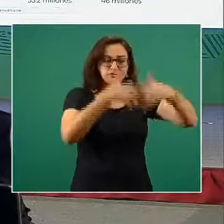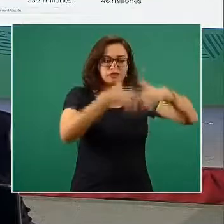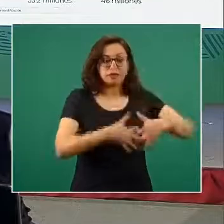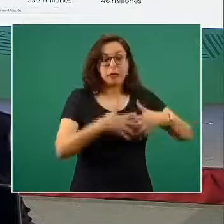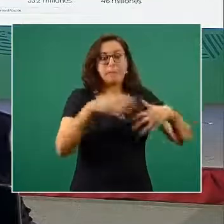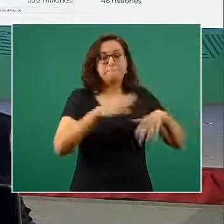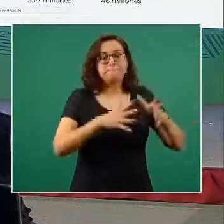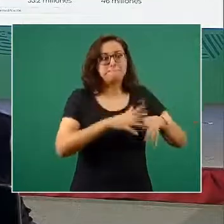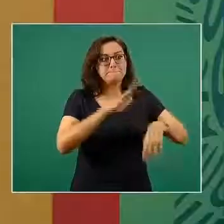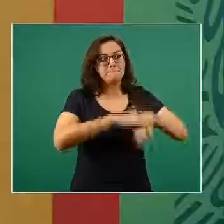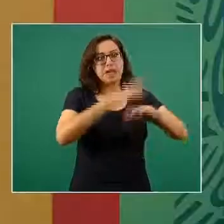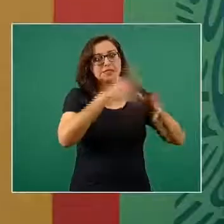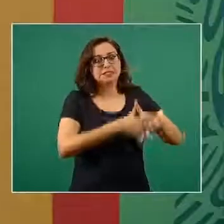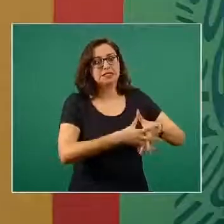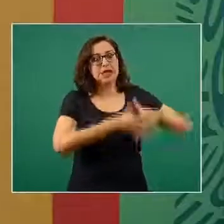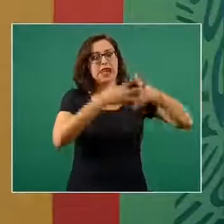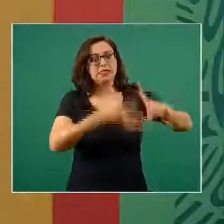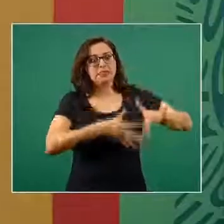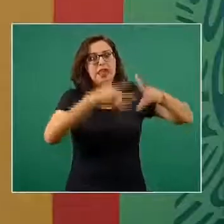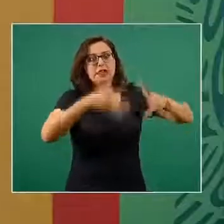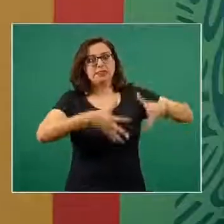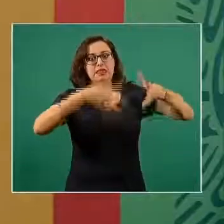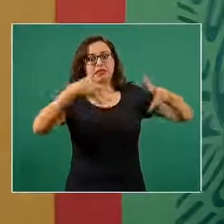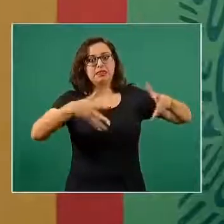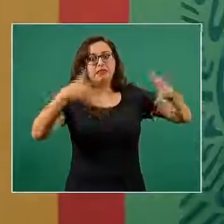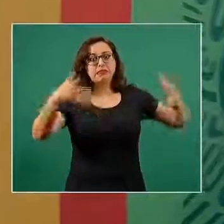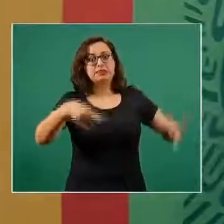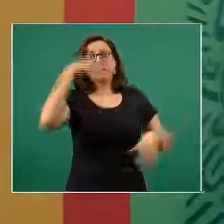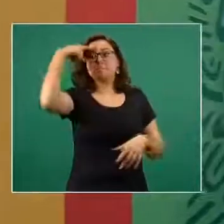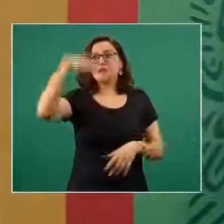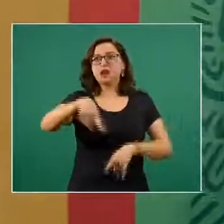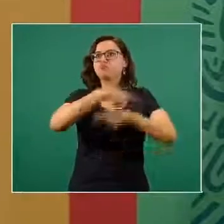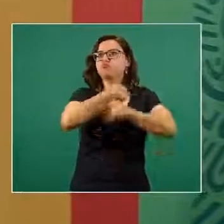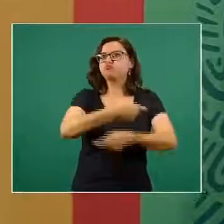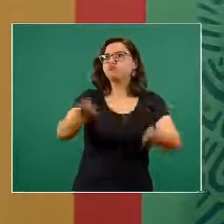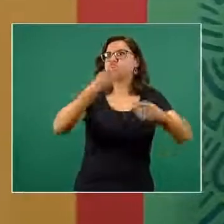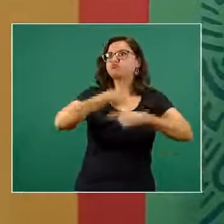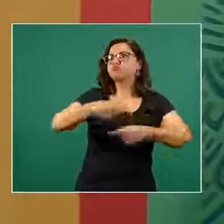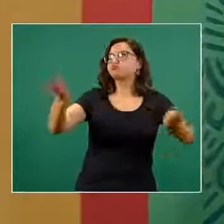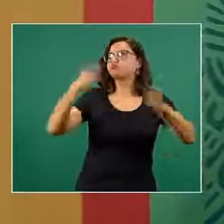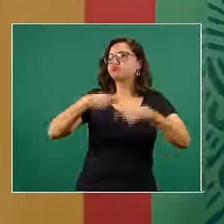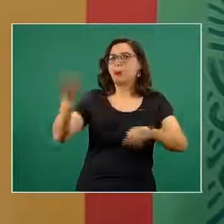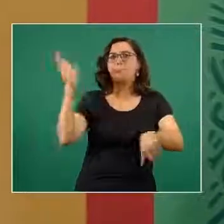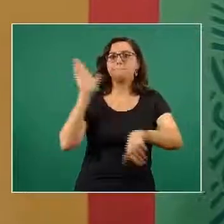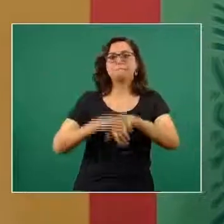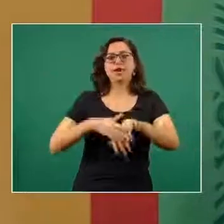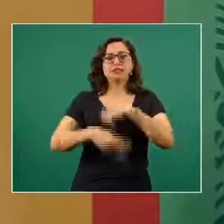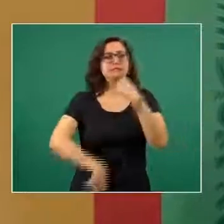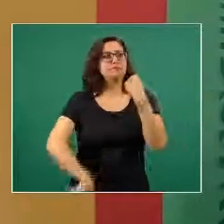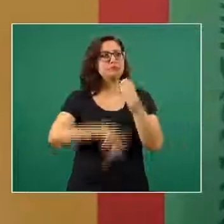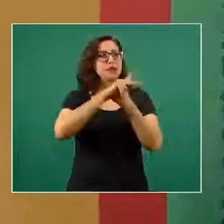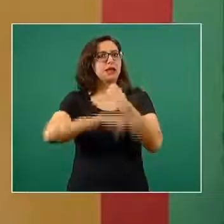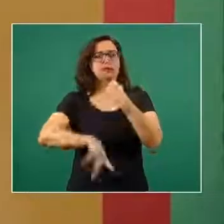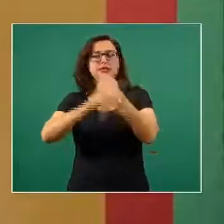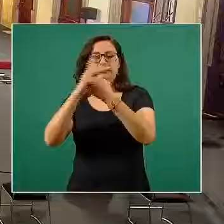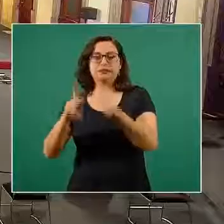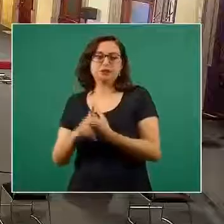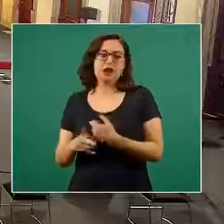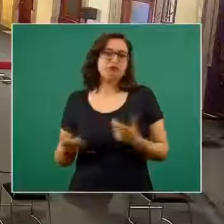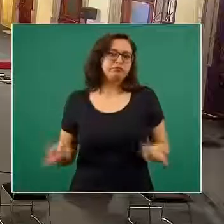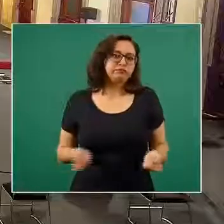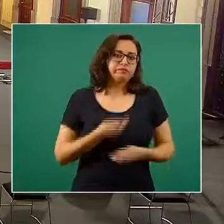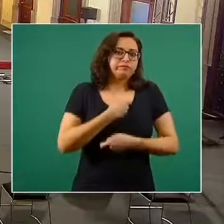producciones suficientes para ir vacunando a más y más y más países. Esto